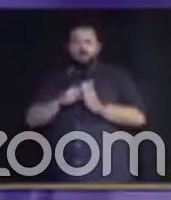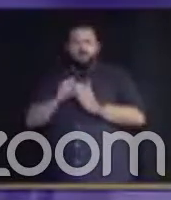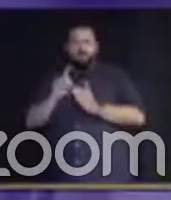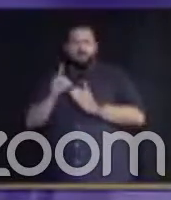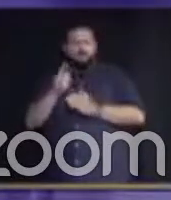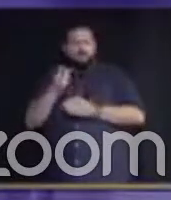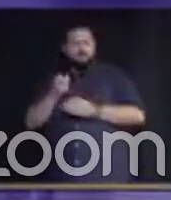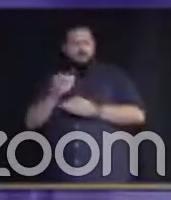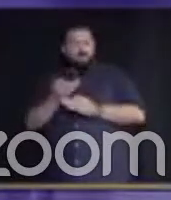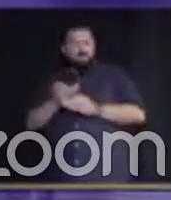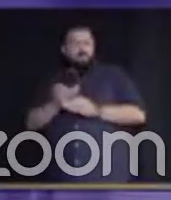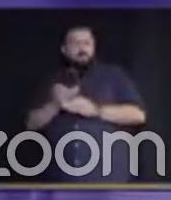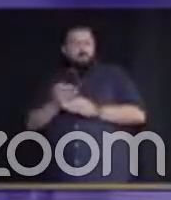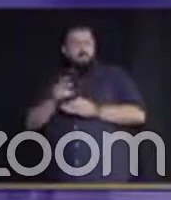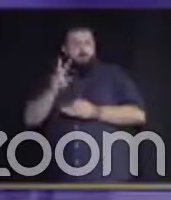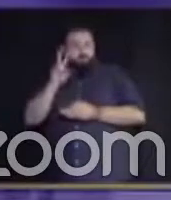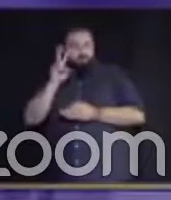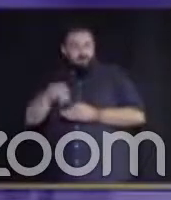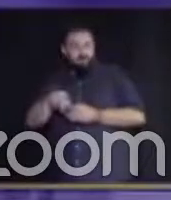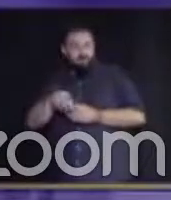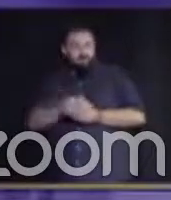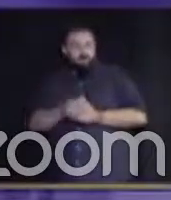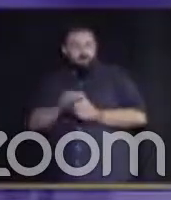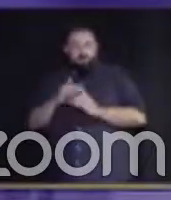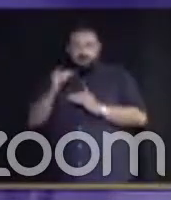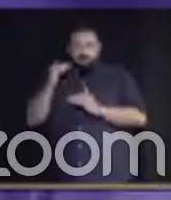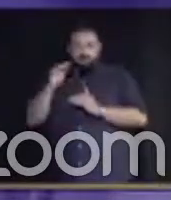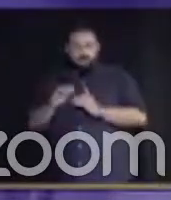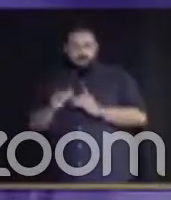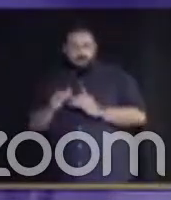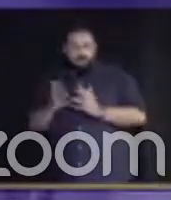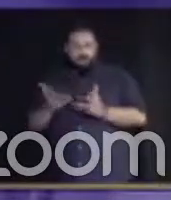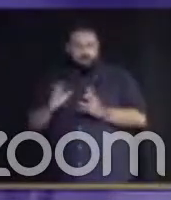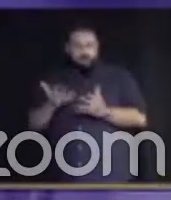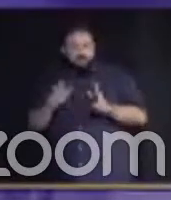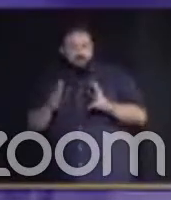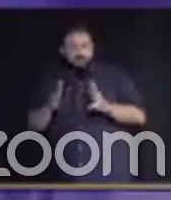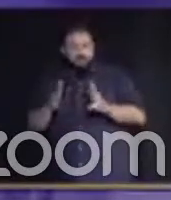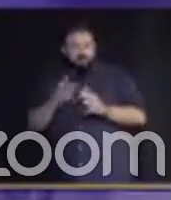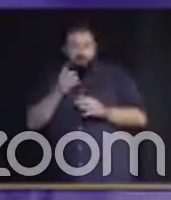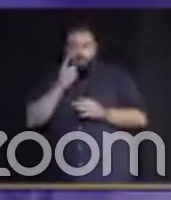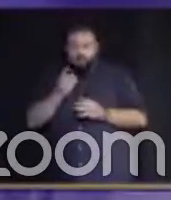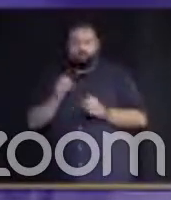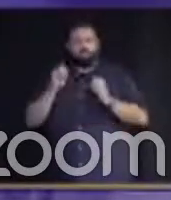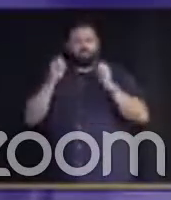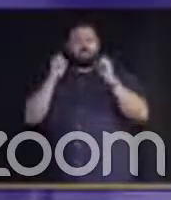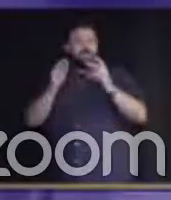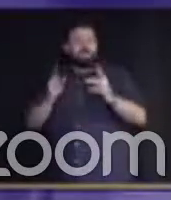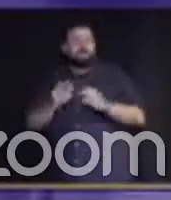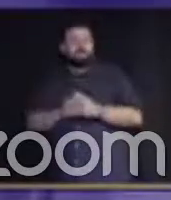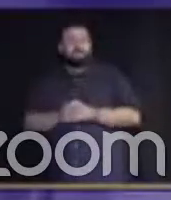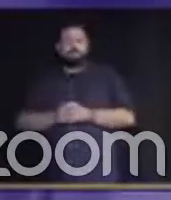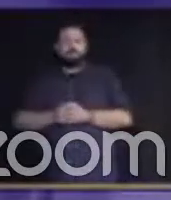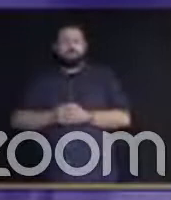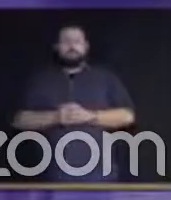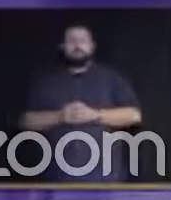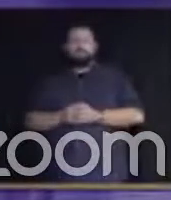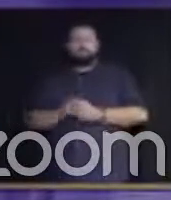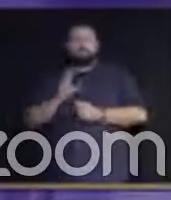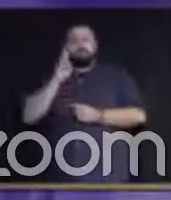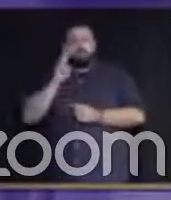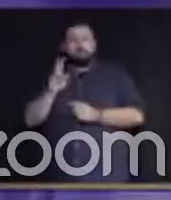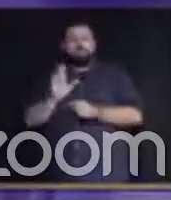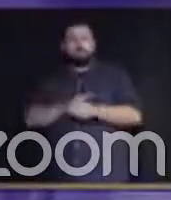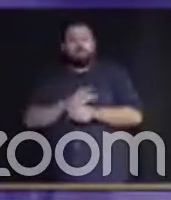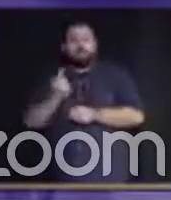$2,000 en este momento. ¿No? ¿Es cierto? ¿Más? ¿Menos? ¿Más o menos? Ok. A